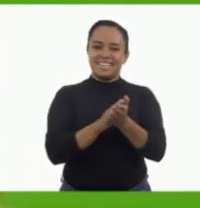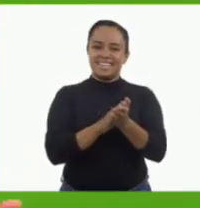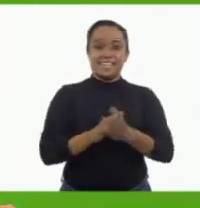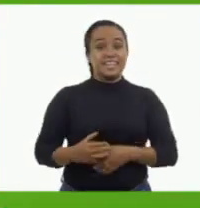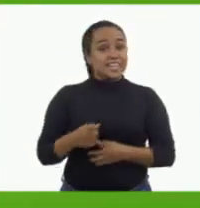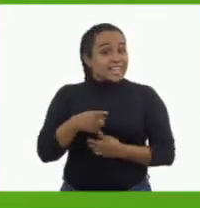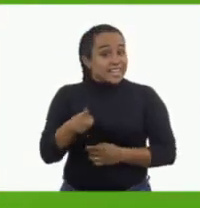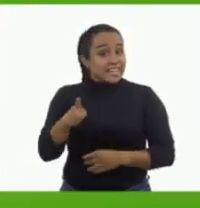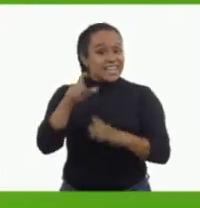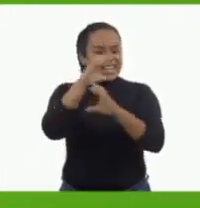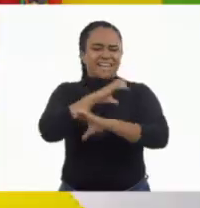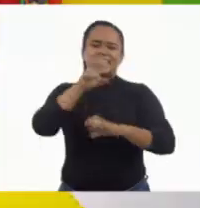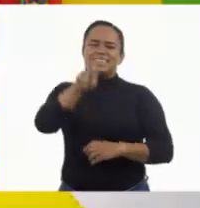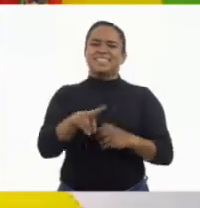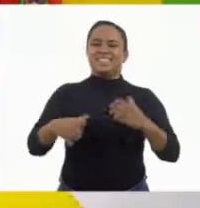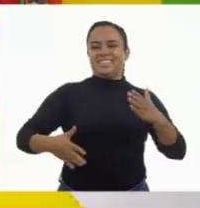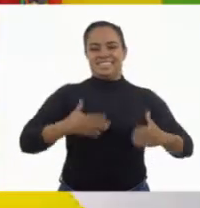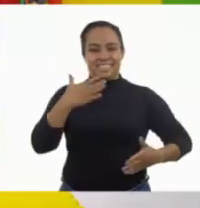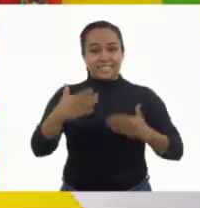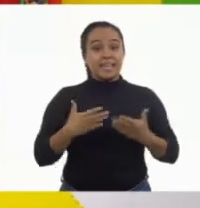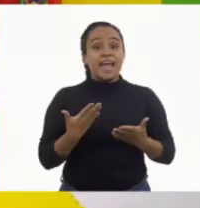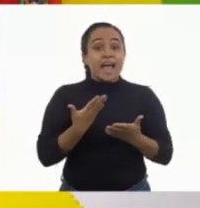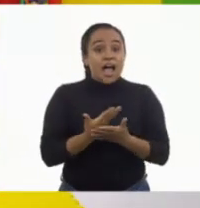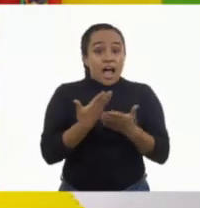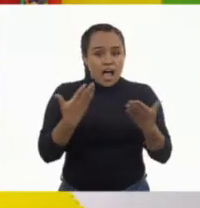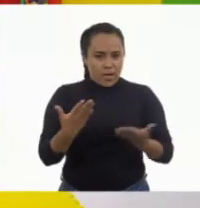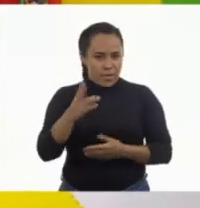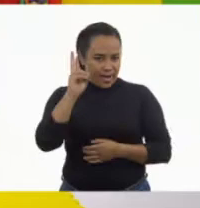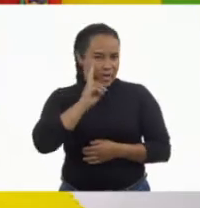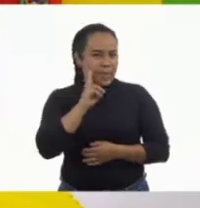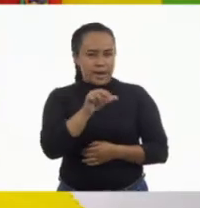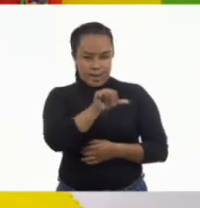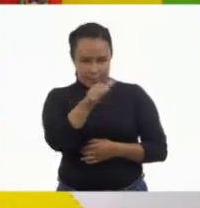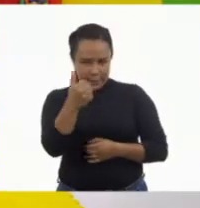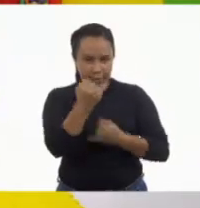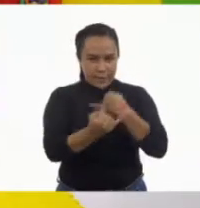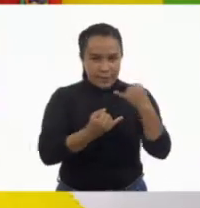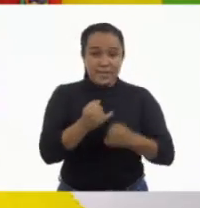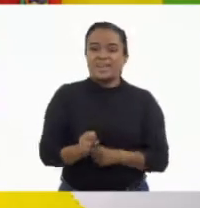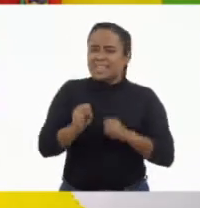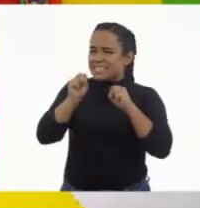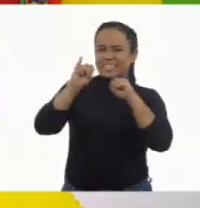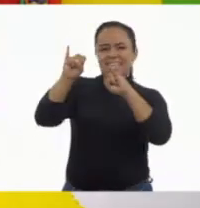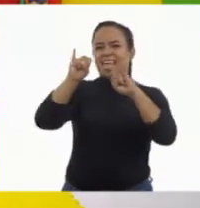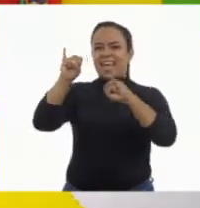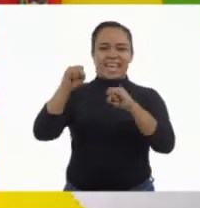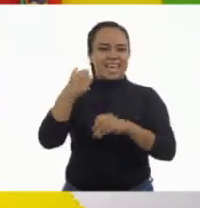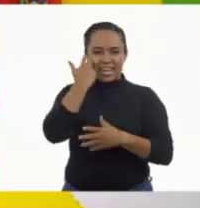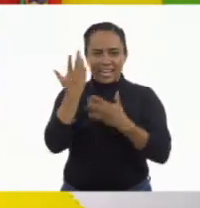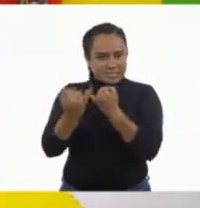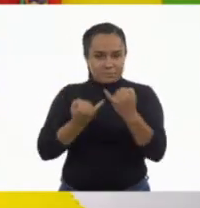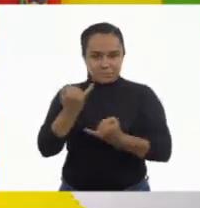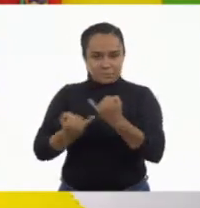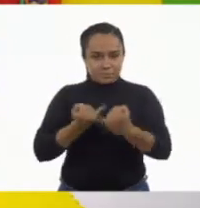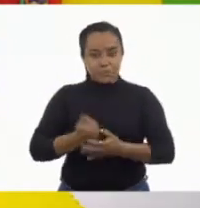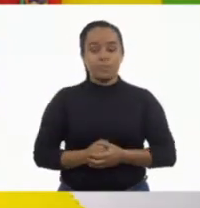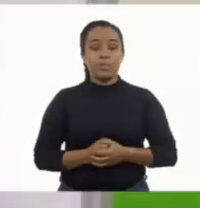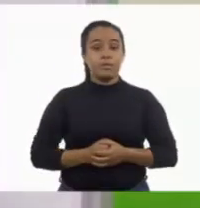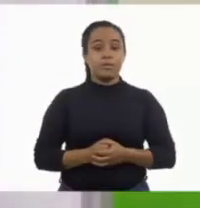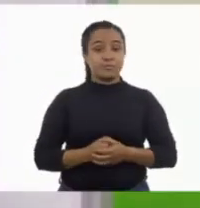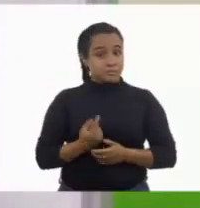¡Qué canción tan alegre! Ahora te propongo otro juego. ¡Sí! ¡Juego, juego, juego, juego! Fíjate